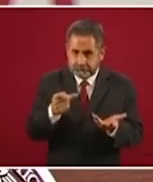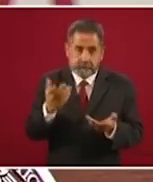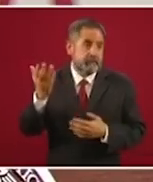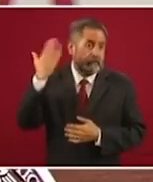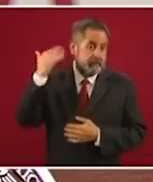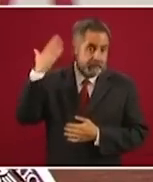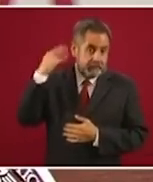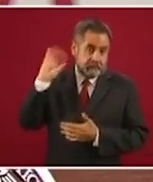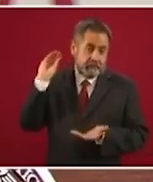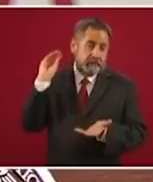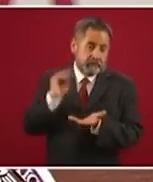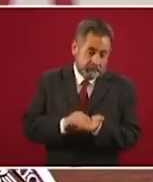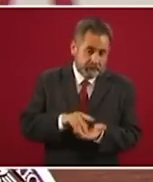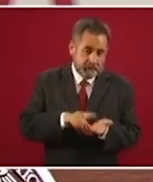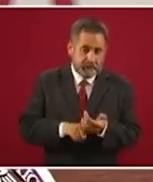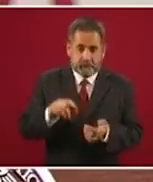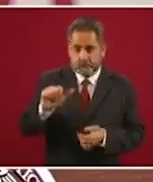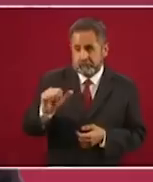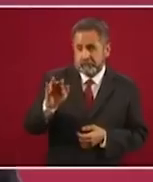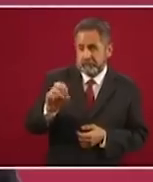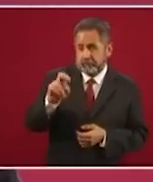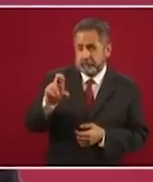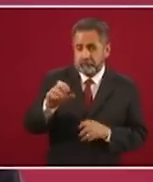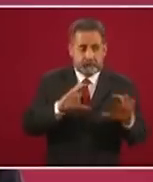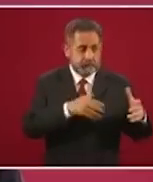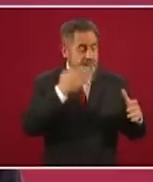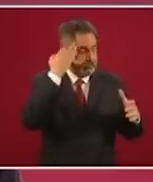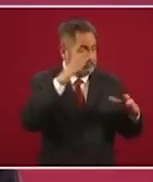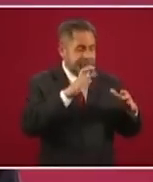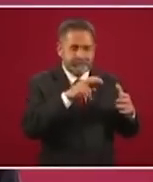implementó en el periodo neoliberal,